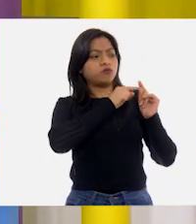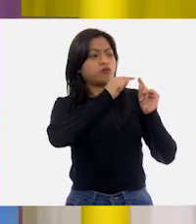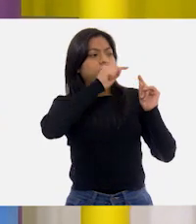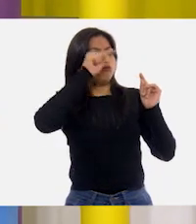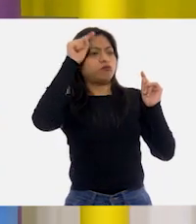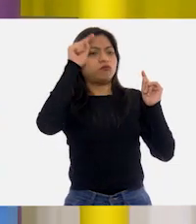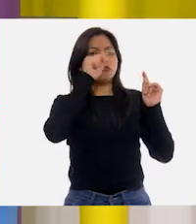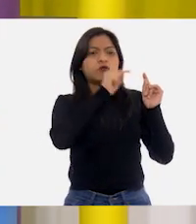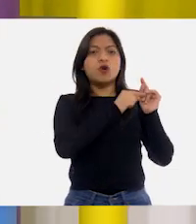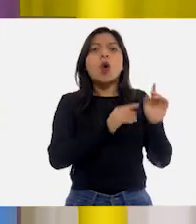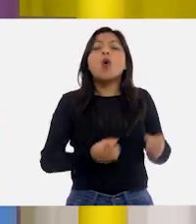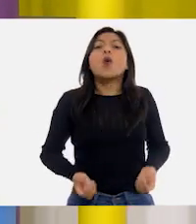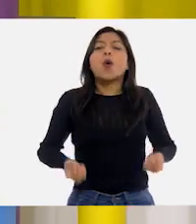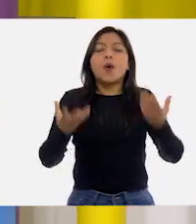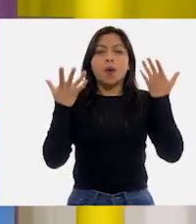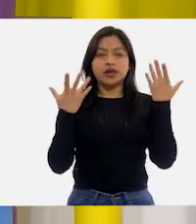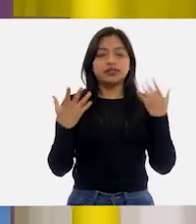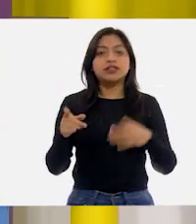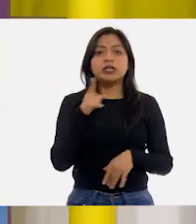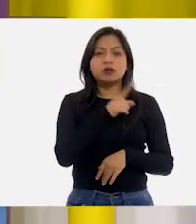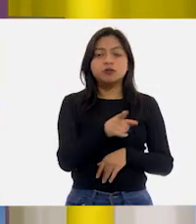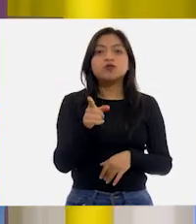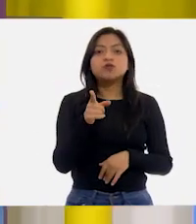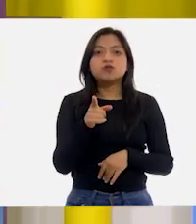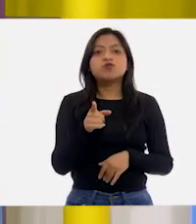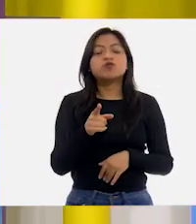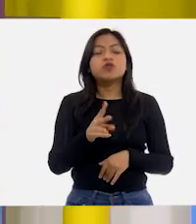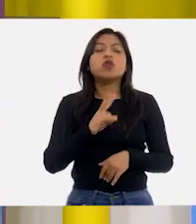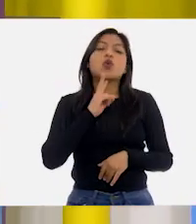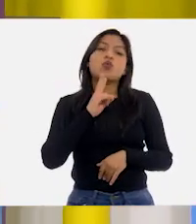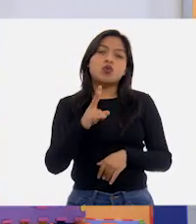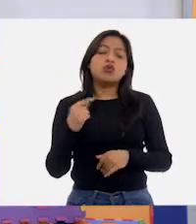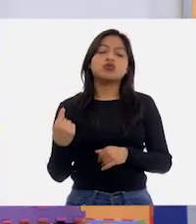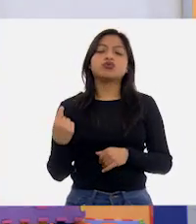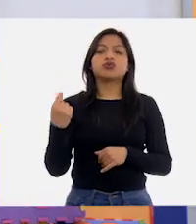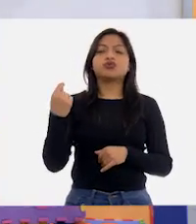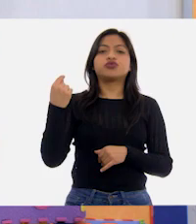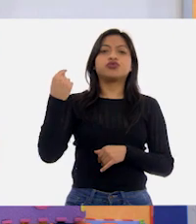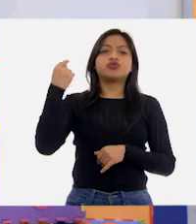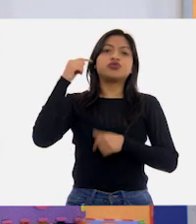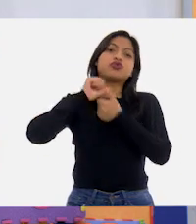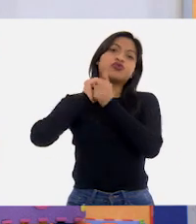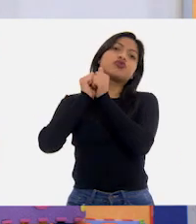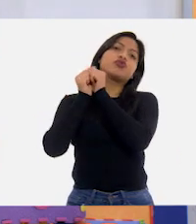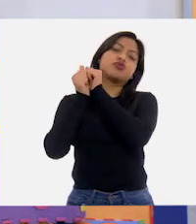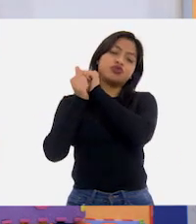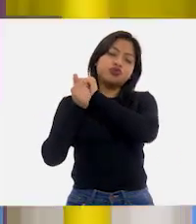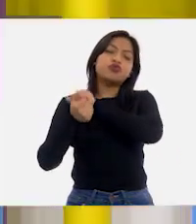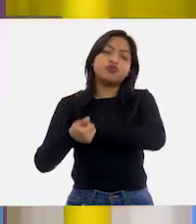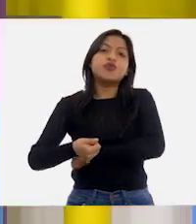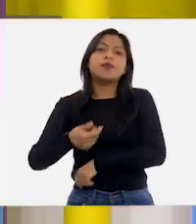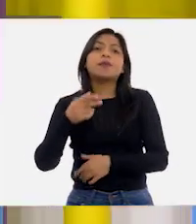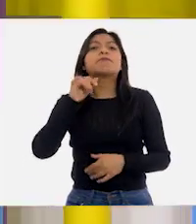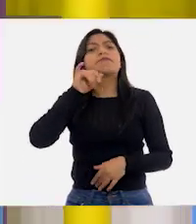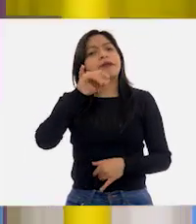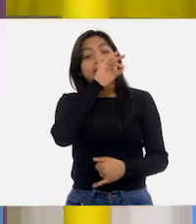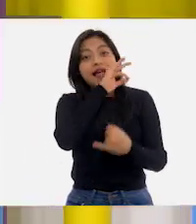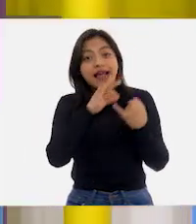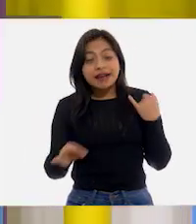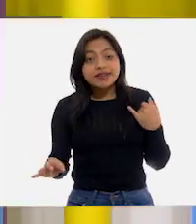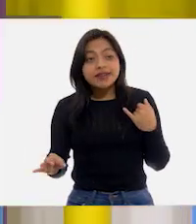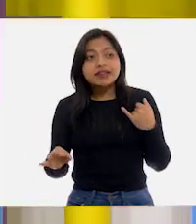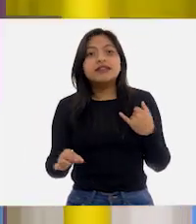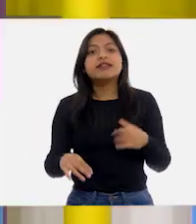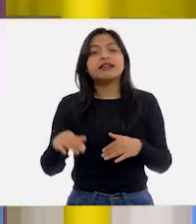así. Vamos a ver, niños y niñas, todos, nos va cambiando la voz también, cuando crecemos. Sí. Y al final, pues